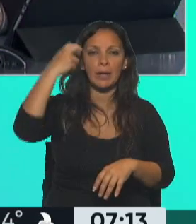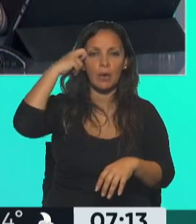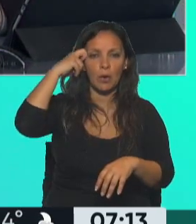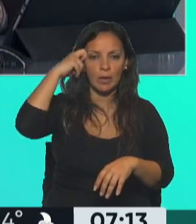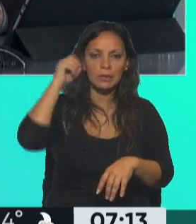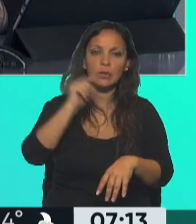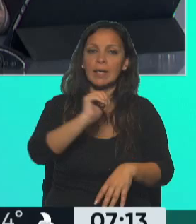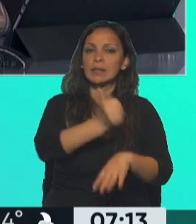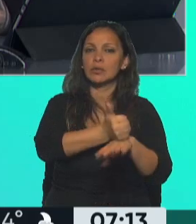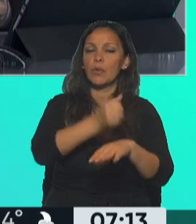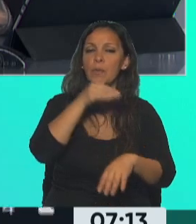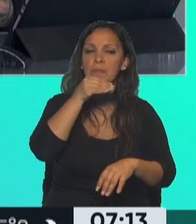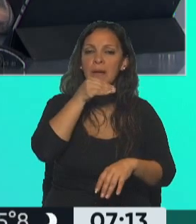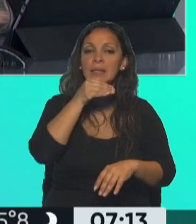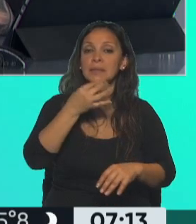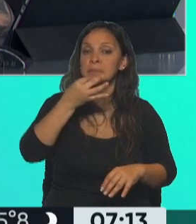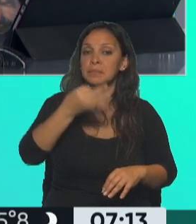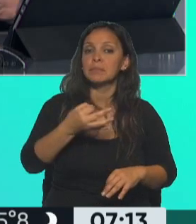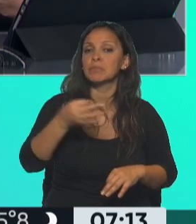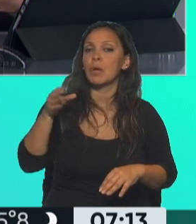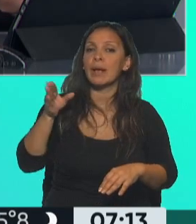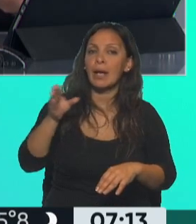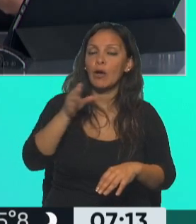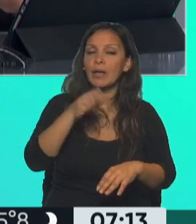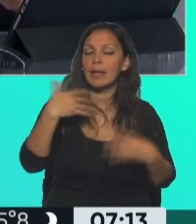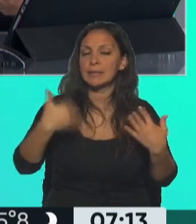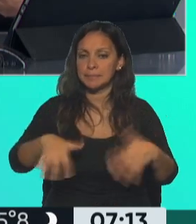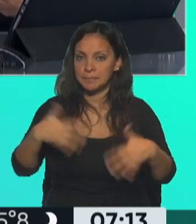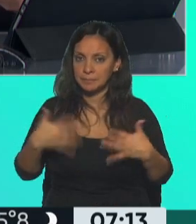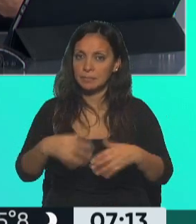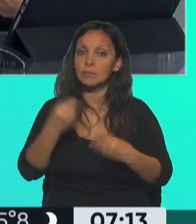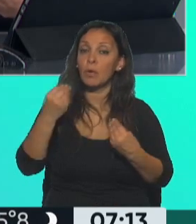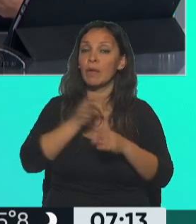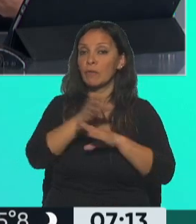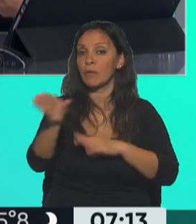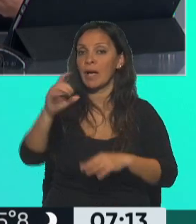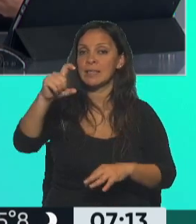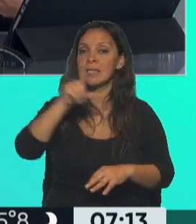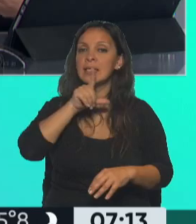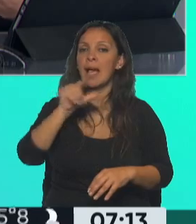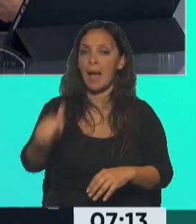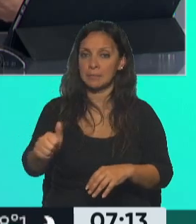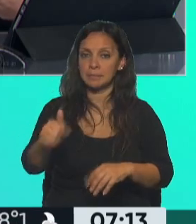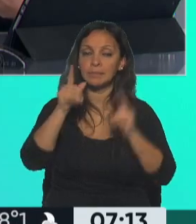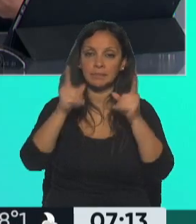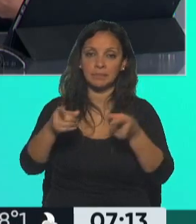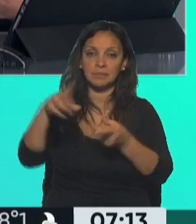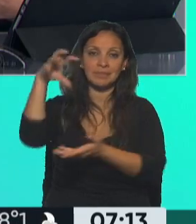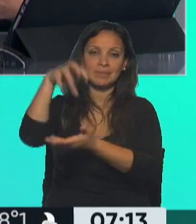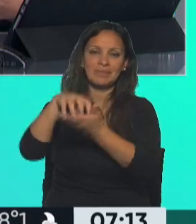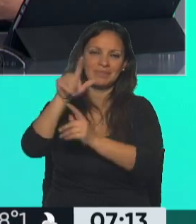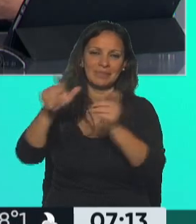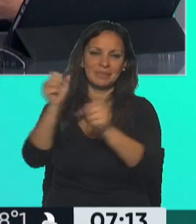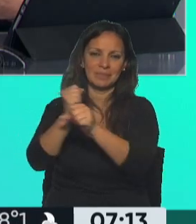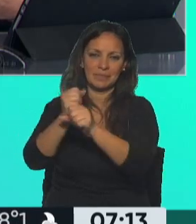presidente de la Nación, en una recorrida muy intensa, porque también estuvo en la CTA, con la Central de los Trabajadores Argentinos, también estuvo